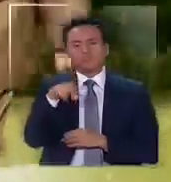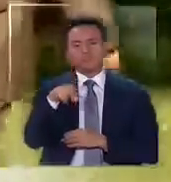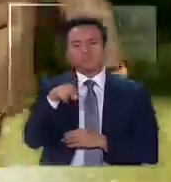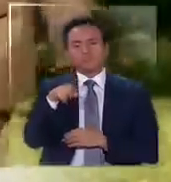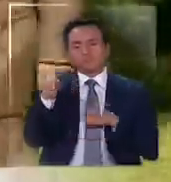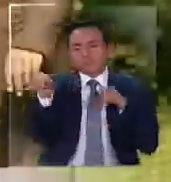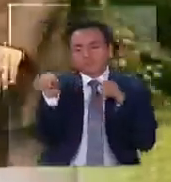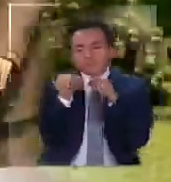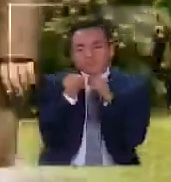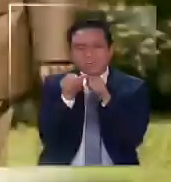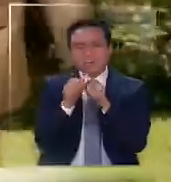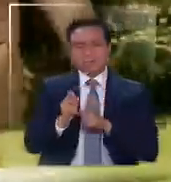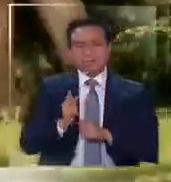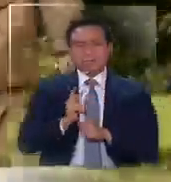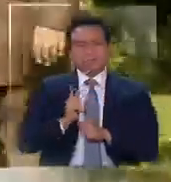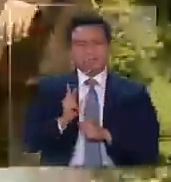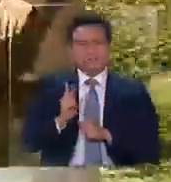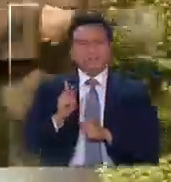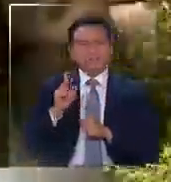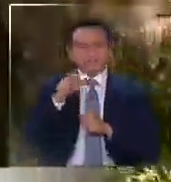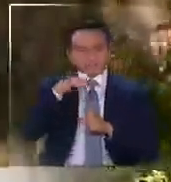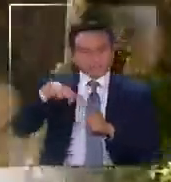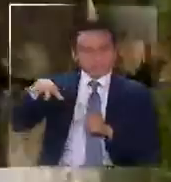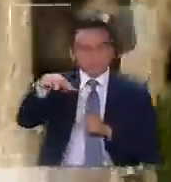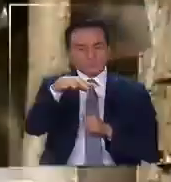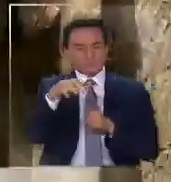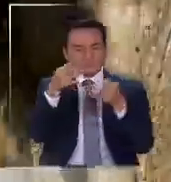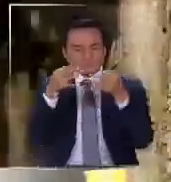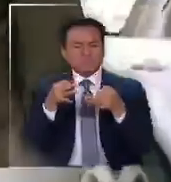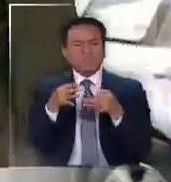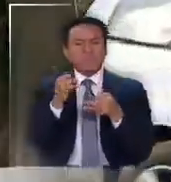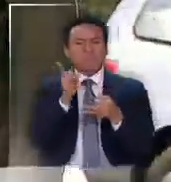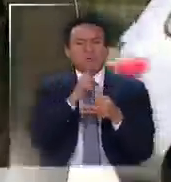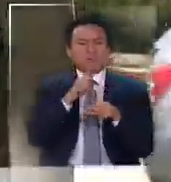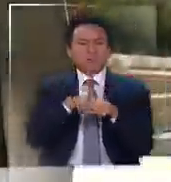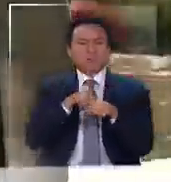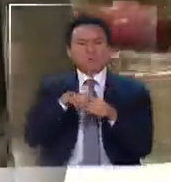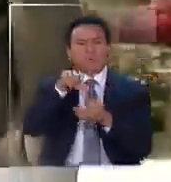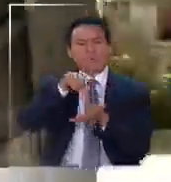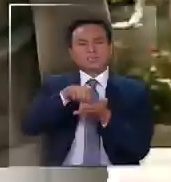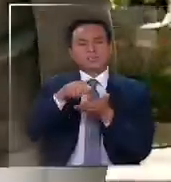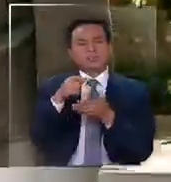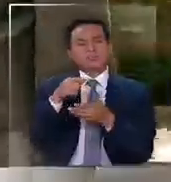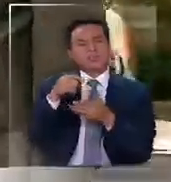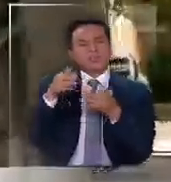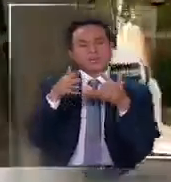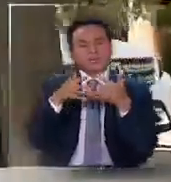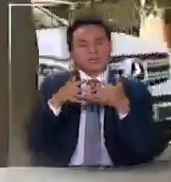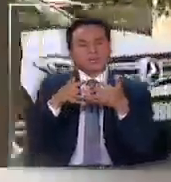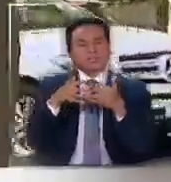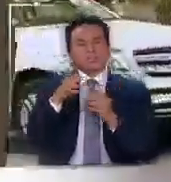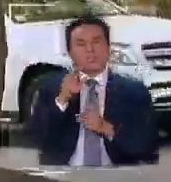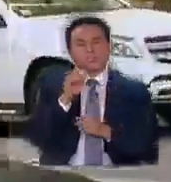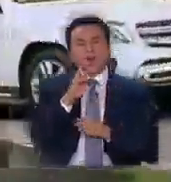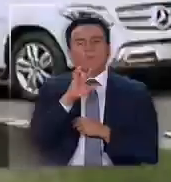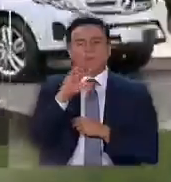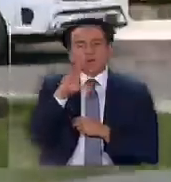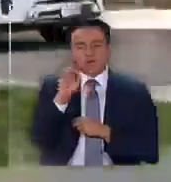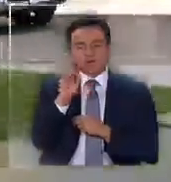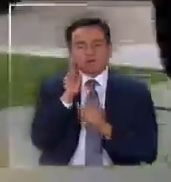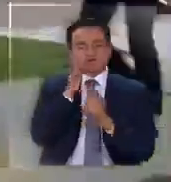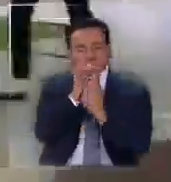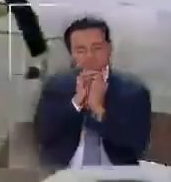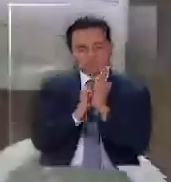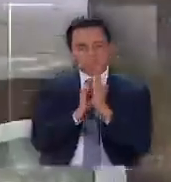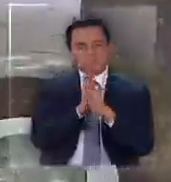muy cerca de allí en el barrio diplomático de Sheridan Circle, en sus últimas horas en la capital norteamericana. El canciller Roberto Ampuero sumó a su agenda